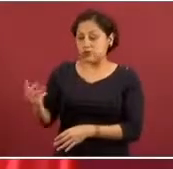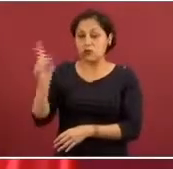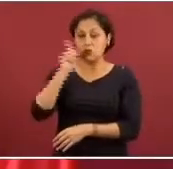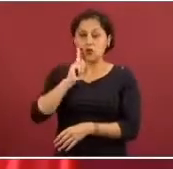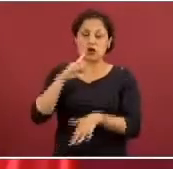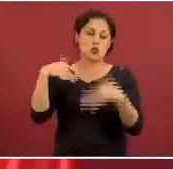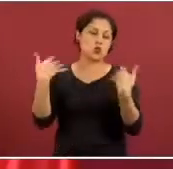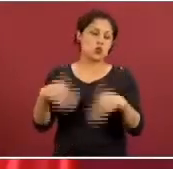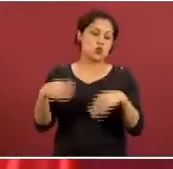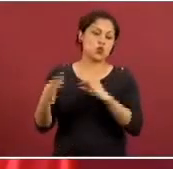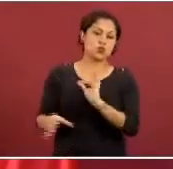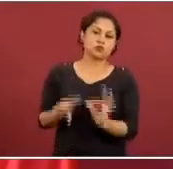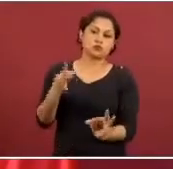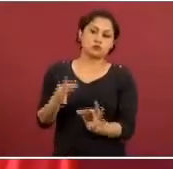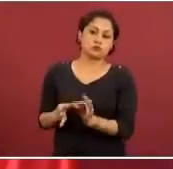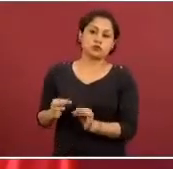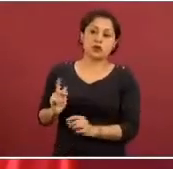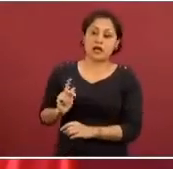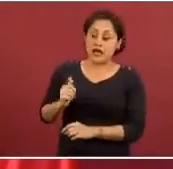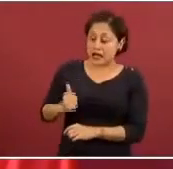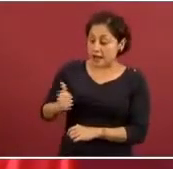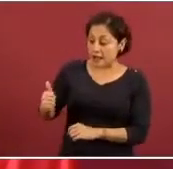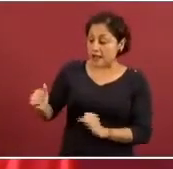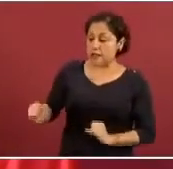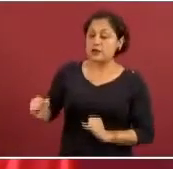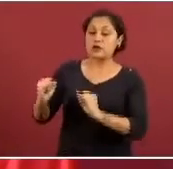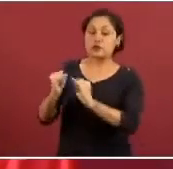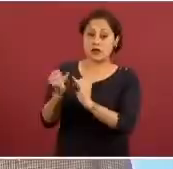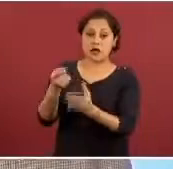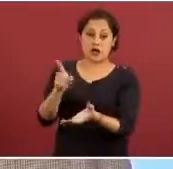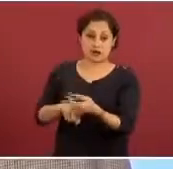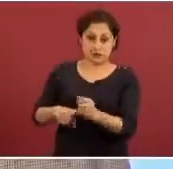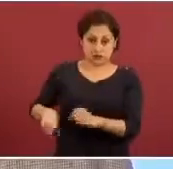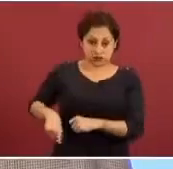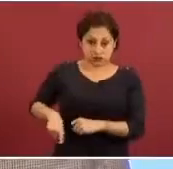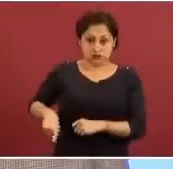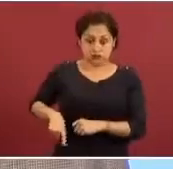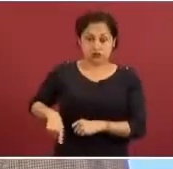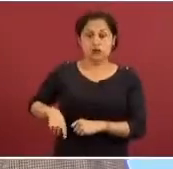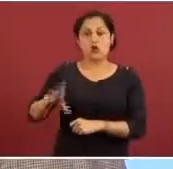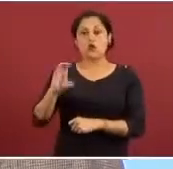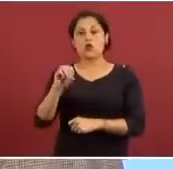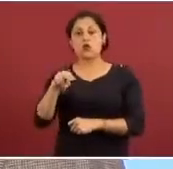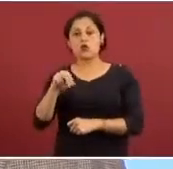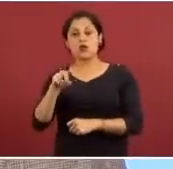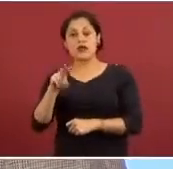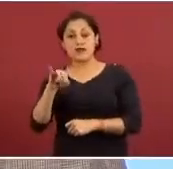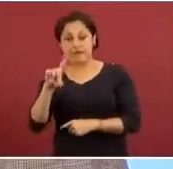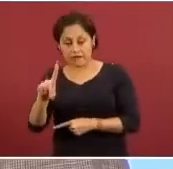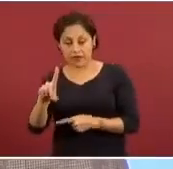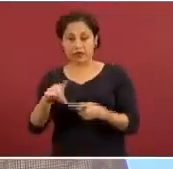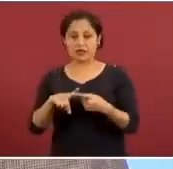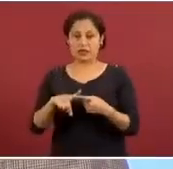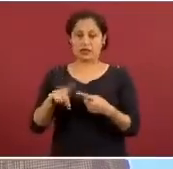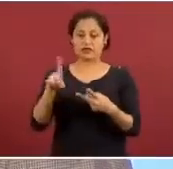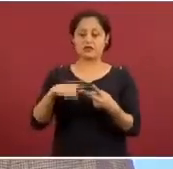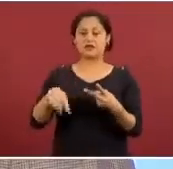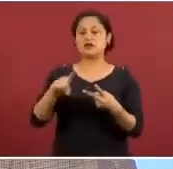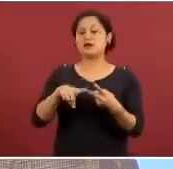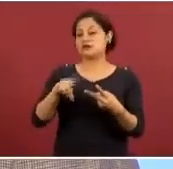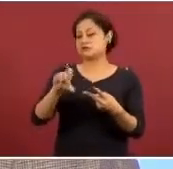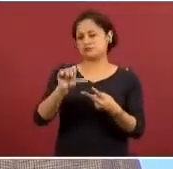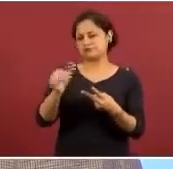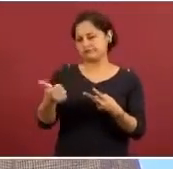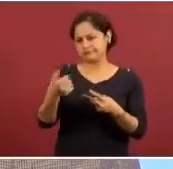en distintas oficinas del gobierno, como la CONAVIM, Candelaria Ochoa, y varias